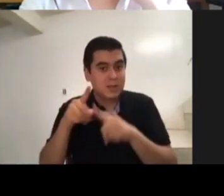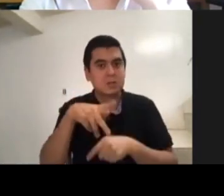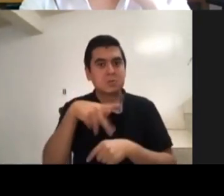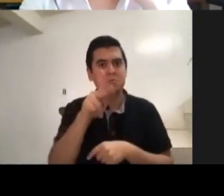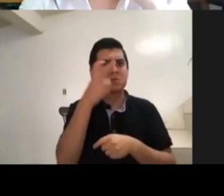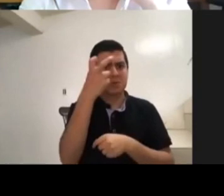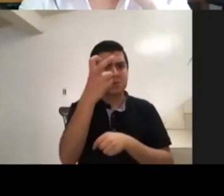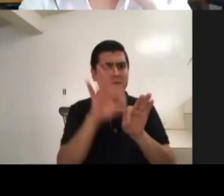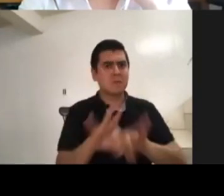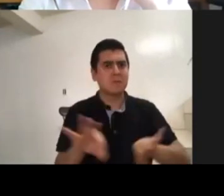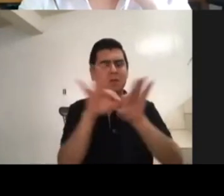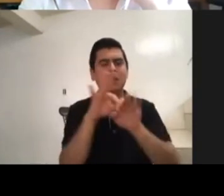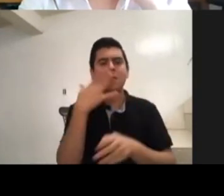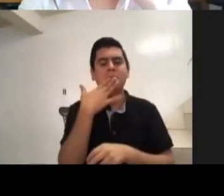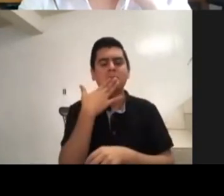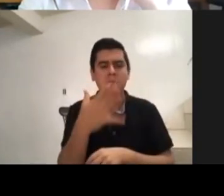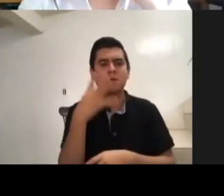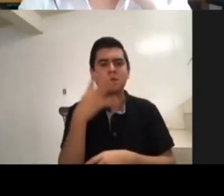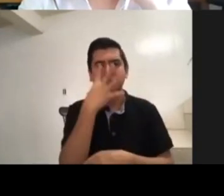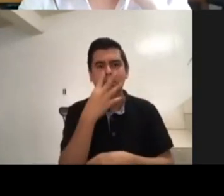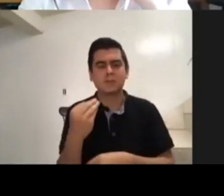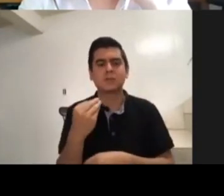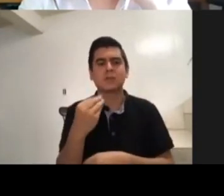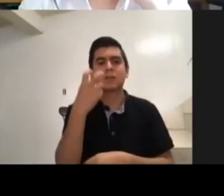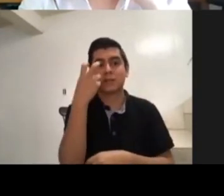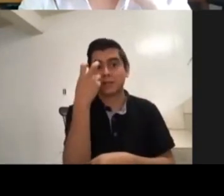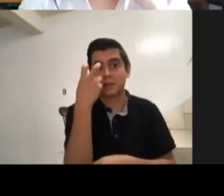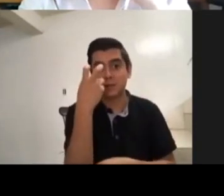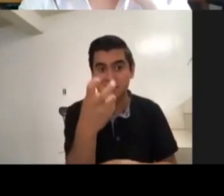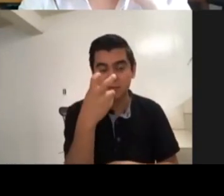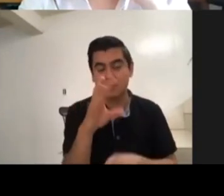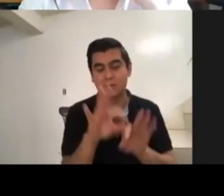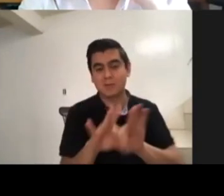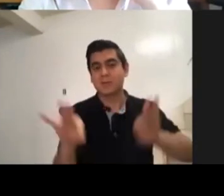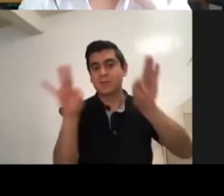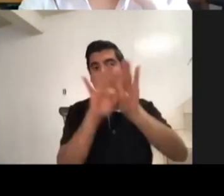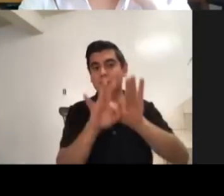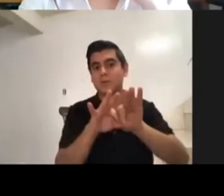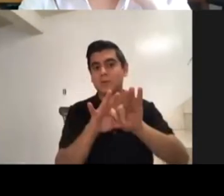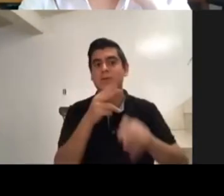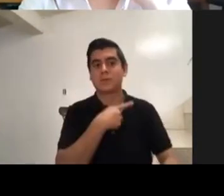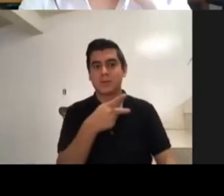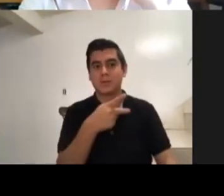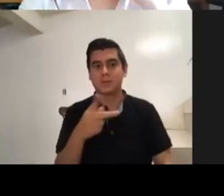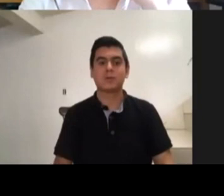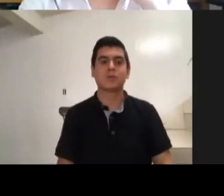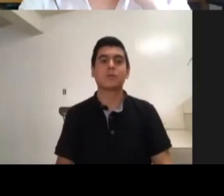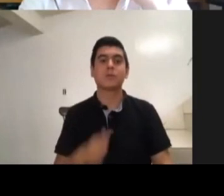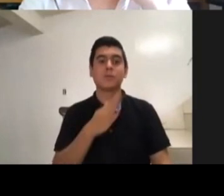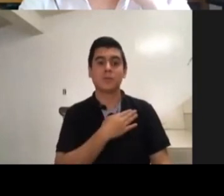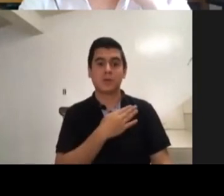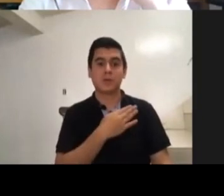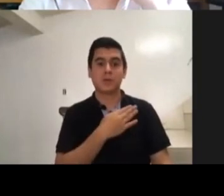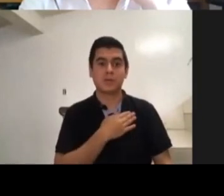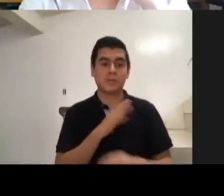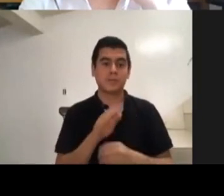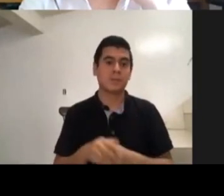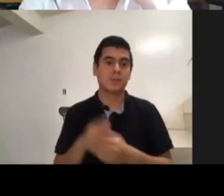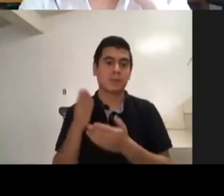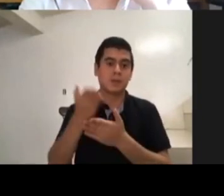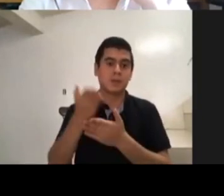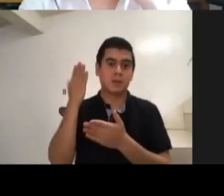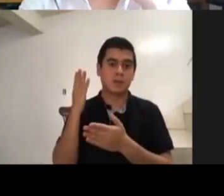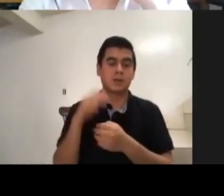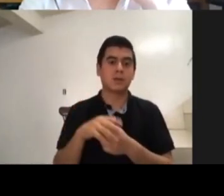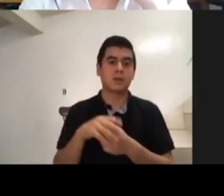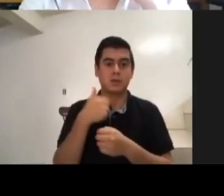realidad, si no lo son, se empobrecen. Ya tienen un mecanismo de empobrecimiento. Bueno, antes de darle la palabra a Alicia de la Peña,